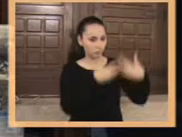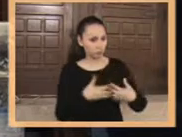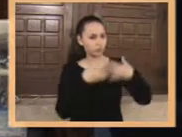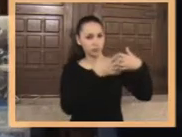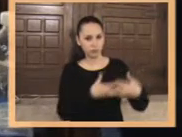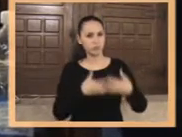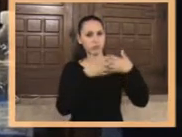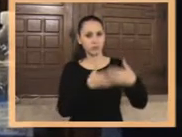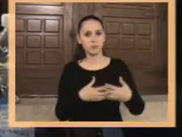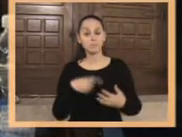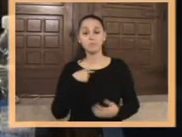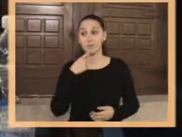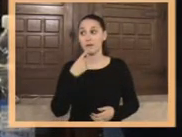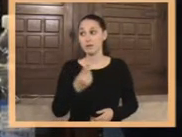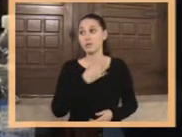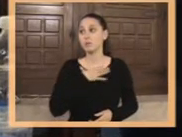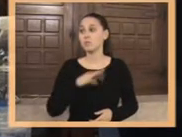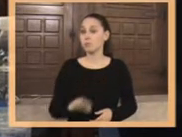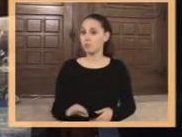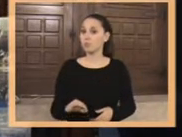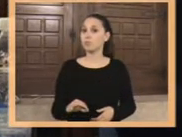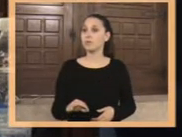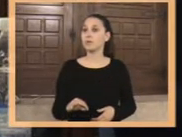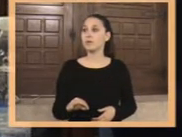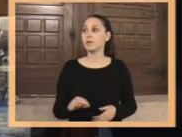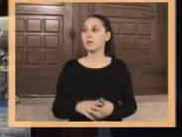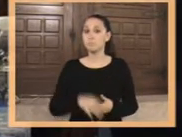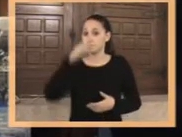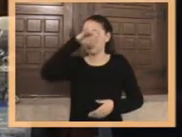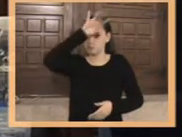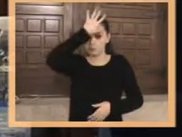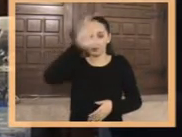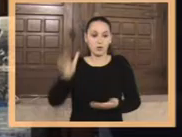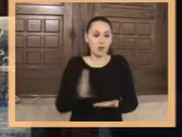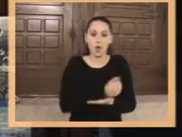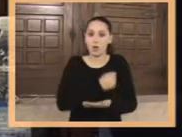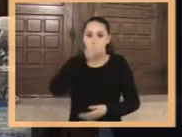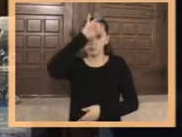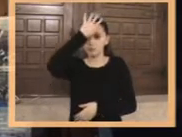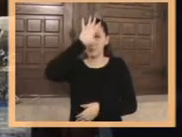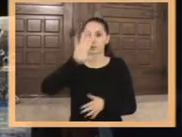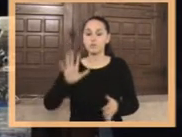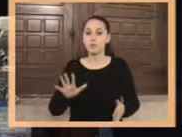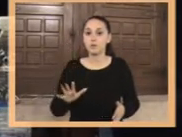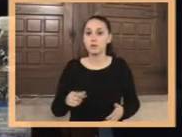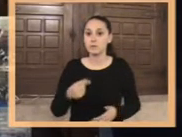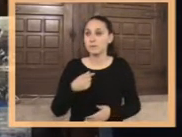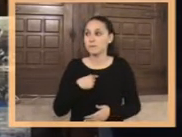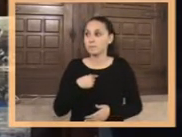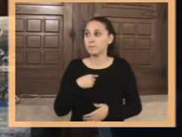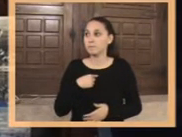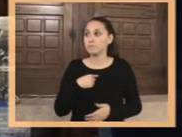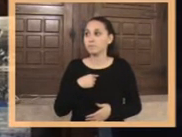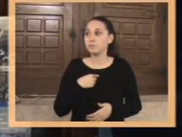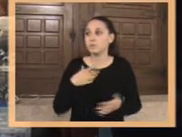eso puedo decir en este momento que era buen amigo. Nos ha sorprendido a todos. Yo incluso les confieso que mi primera intervención, cuando hablamos del